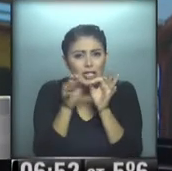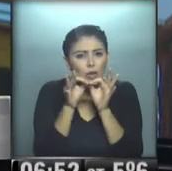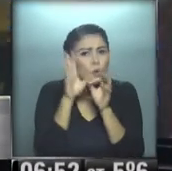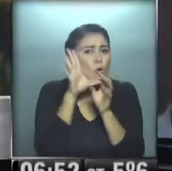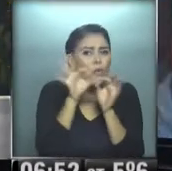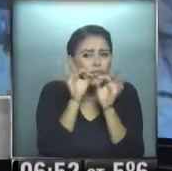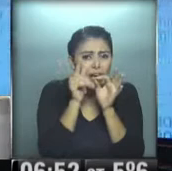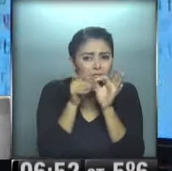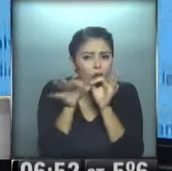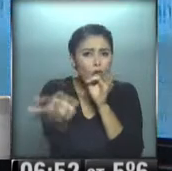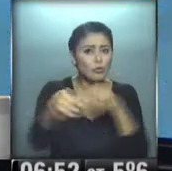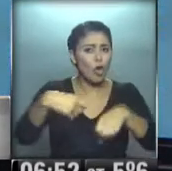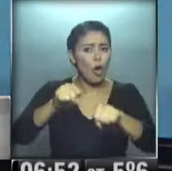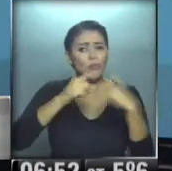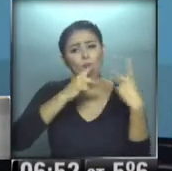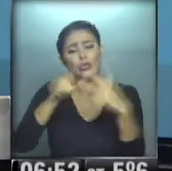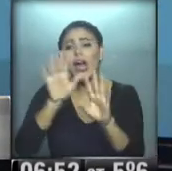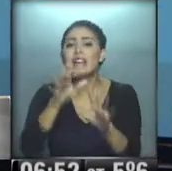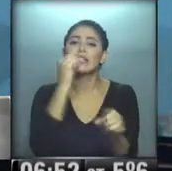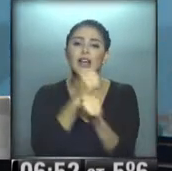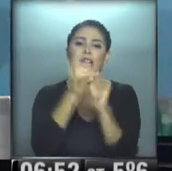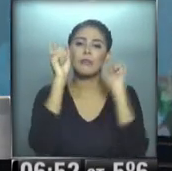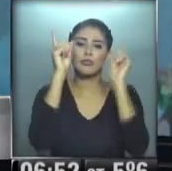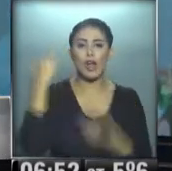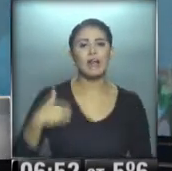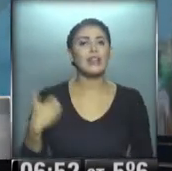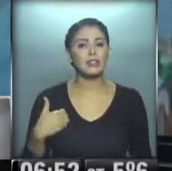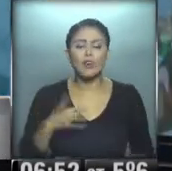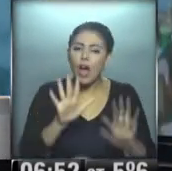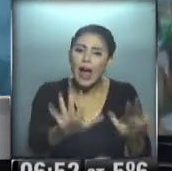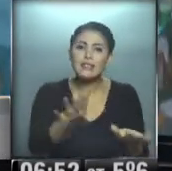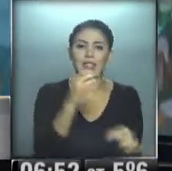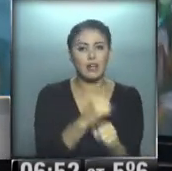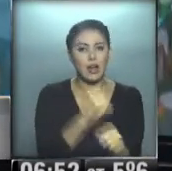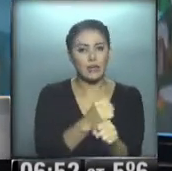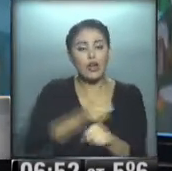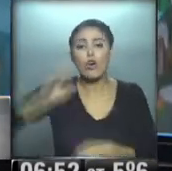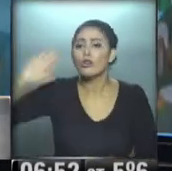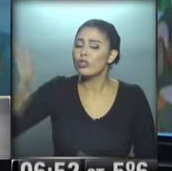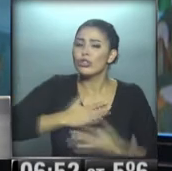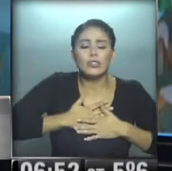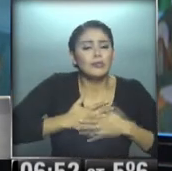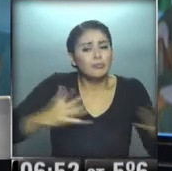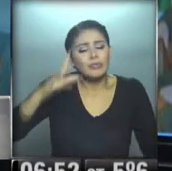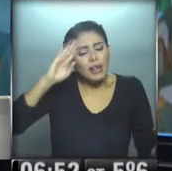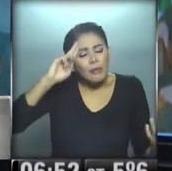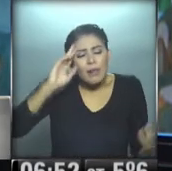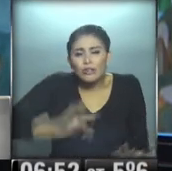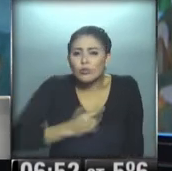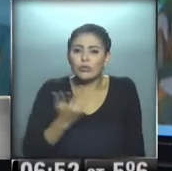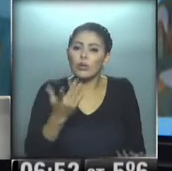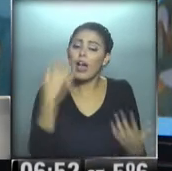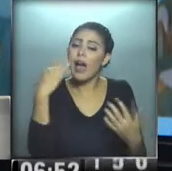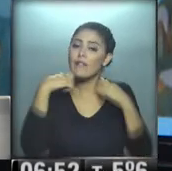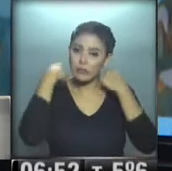moto. Eso es el trabajo de los docentes argentinos. Ese es el trabajo. Toda nuestra admiración y nuestro respeto.